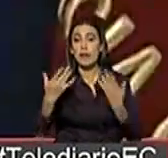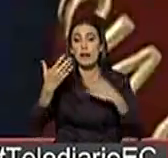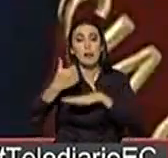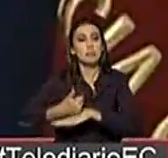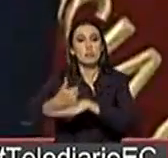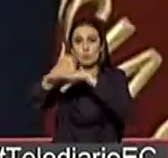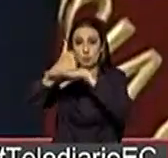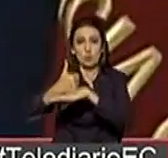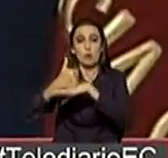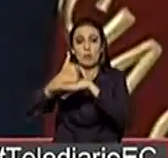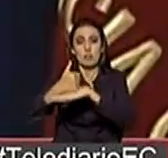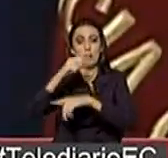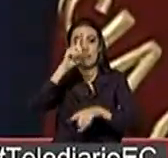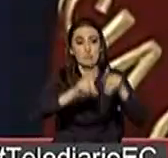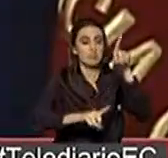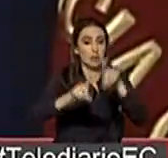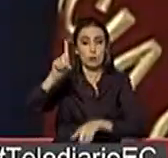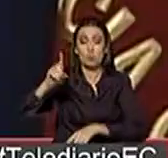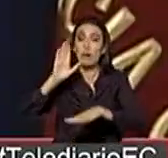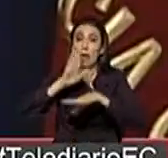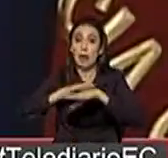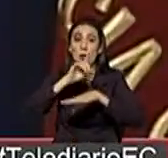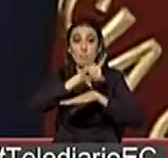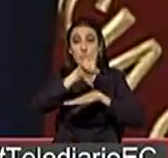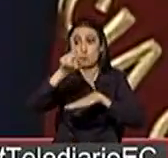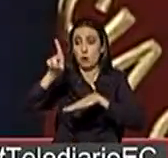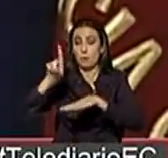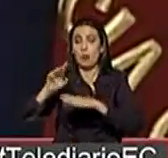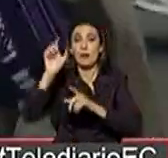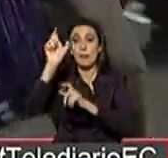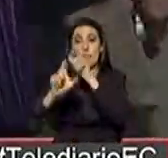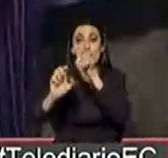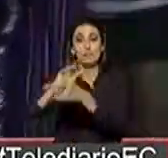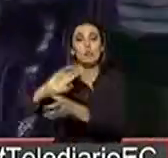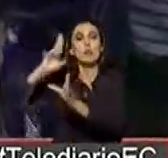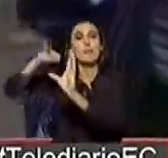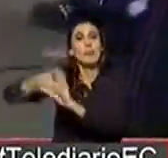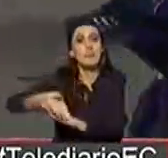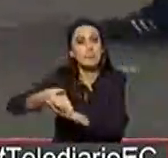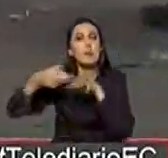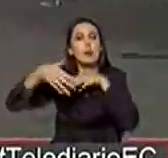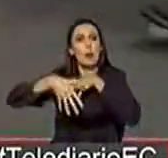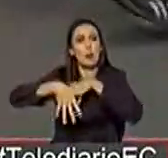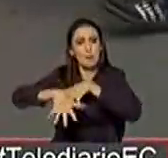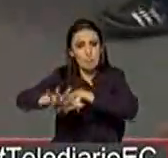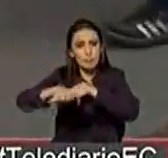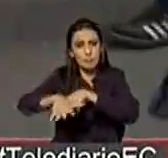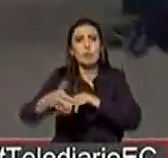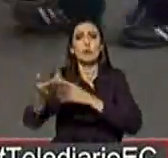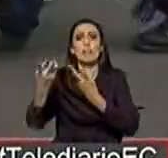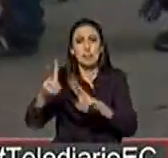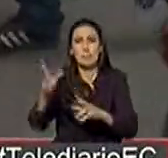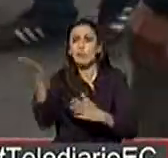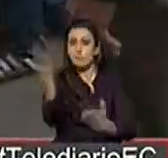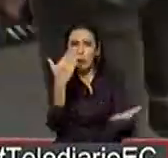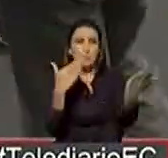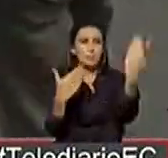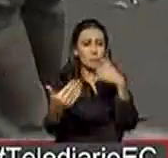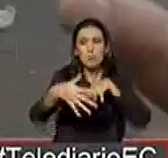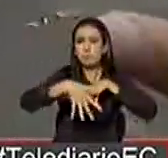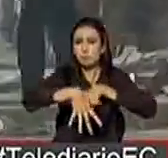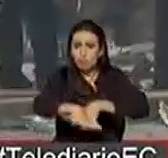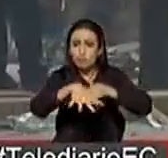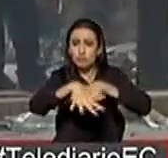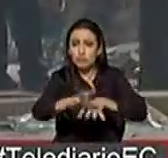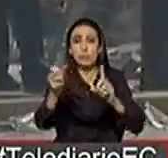autoridades de gobierno en varias ocasiones acusaron a pavón como una de las presuntas instigadoras de las manifestaciones que terminaron en violencia